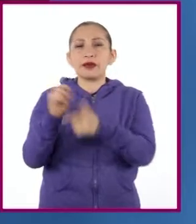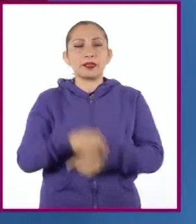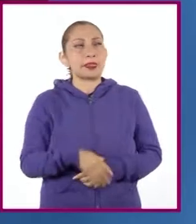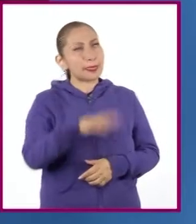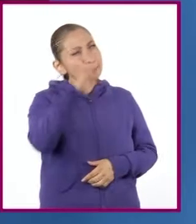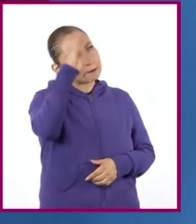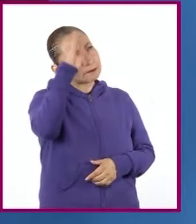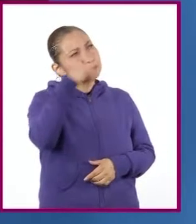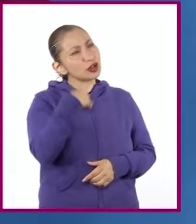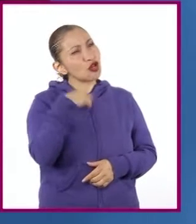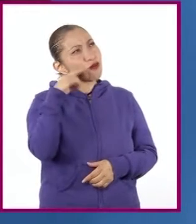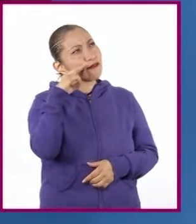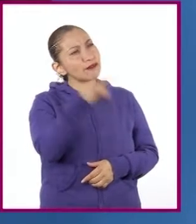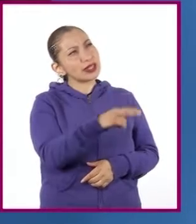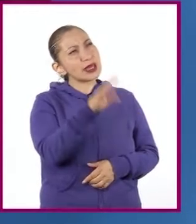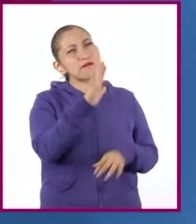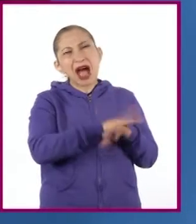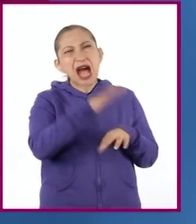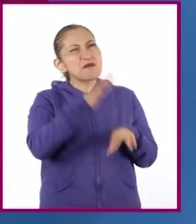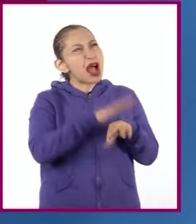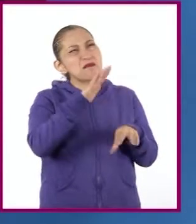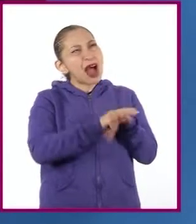pensarlo, maestra.